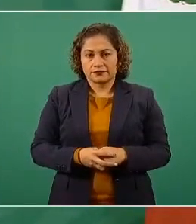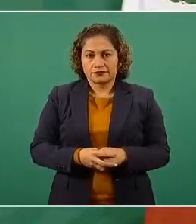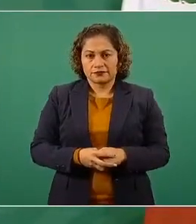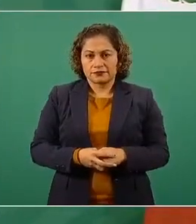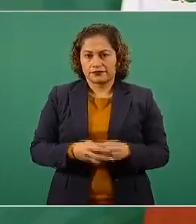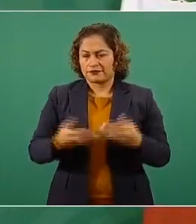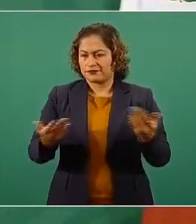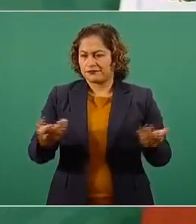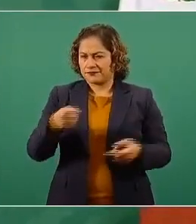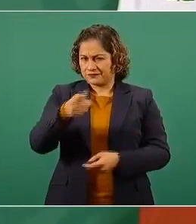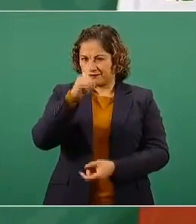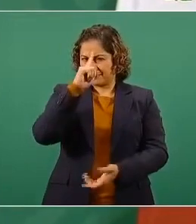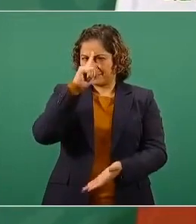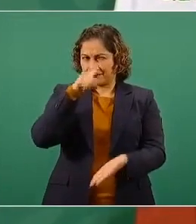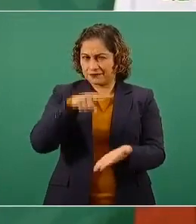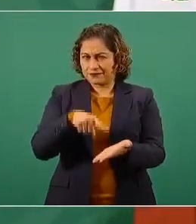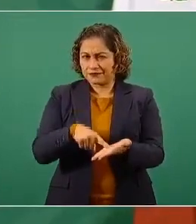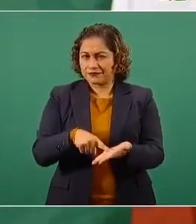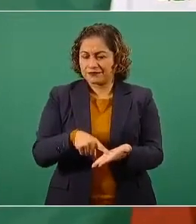¿Ustedes creen